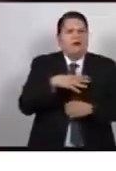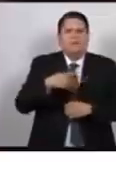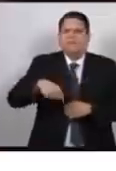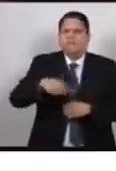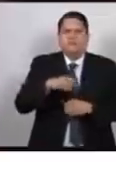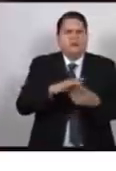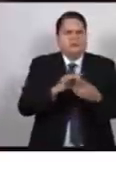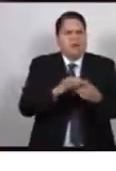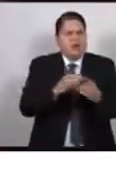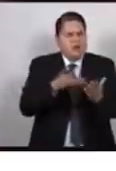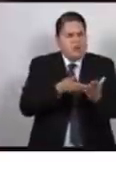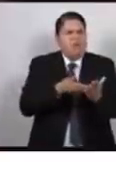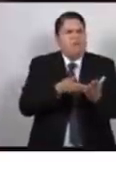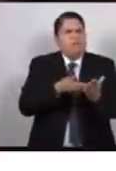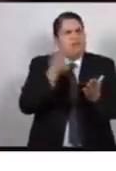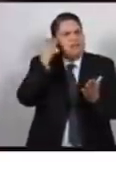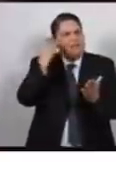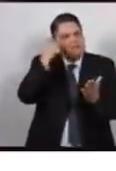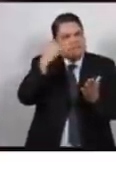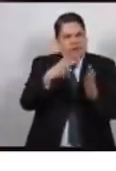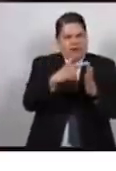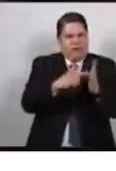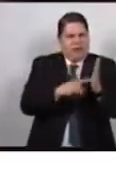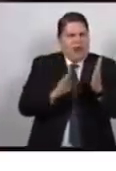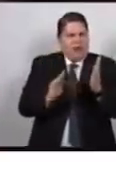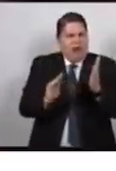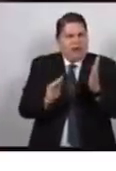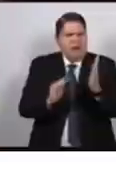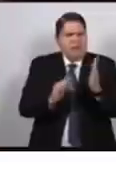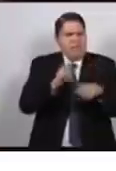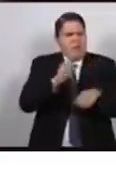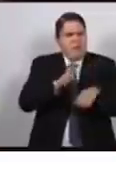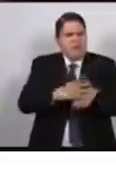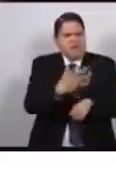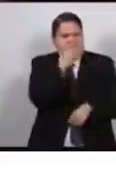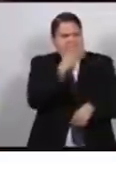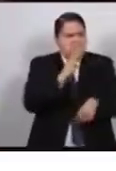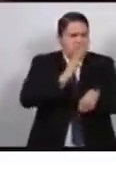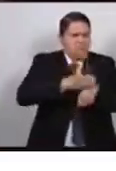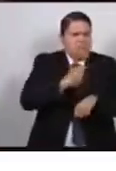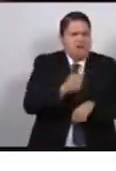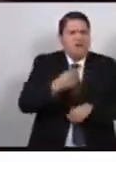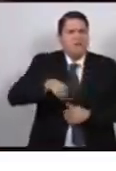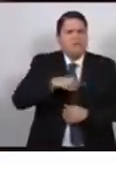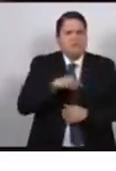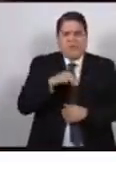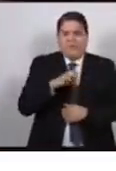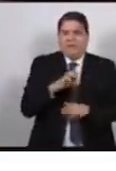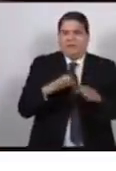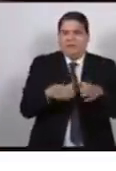francamente punitivo, sobreregulado y no progresivo, advertimos desde Movimiento